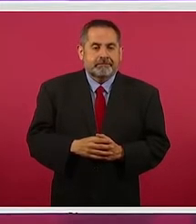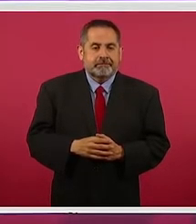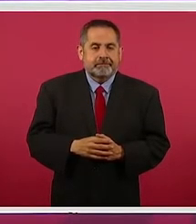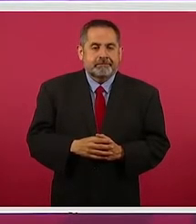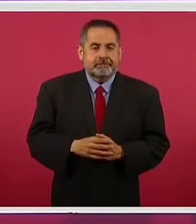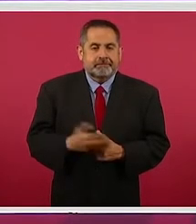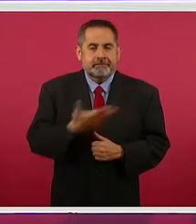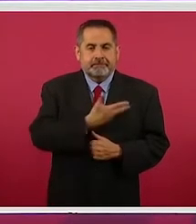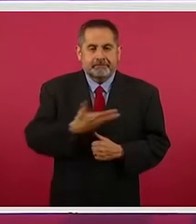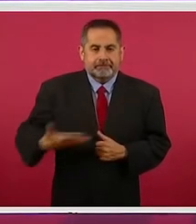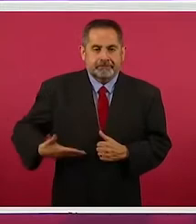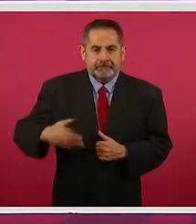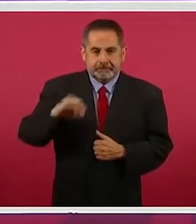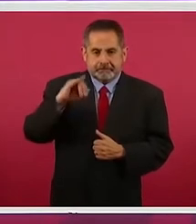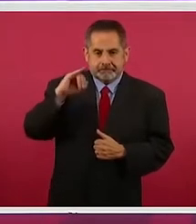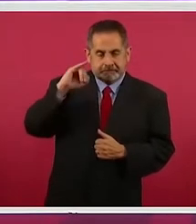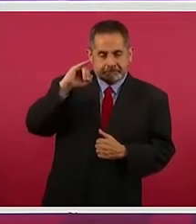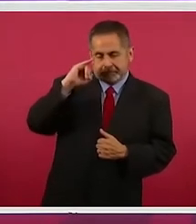El presidente de la India.